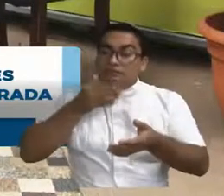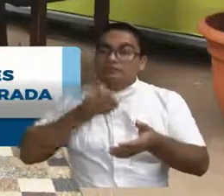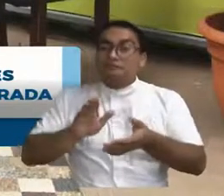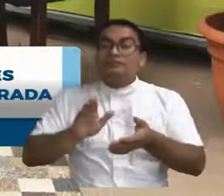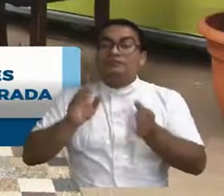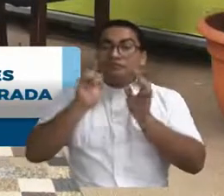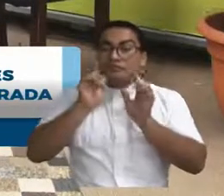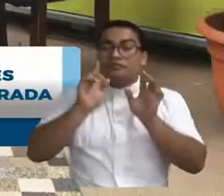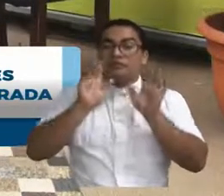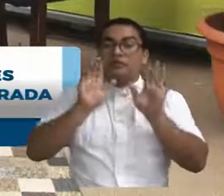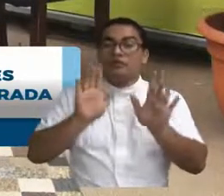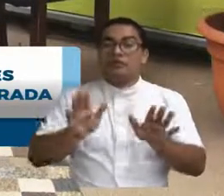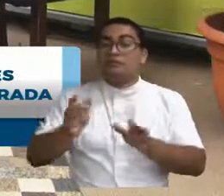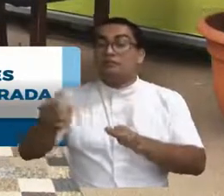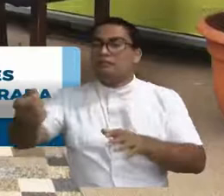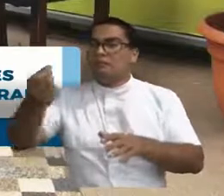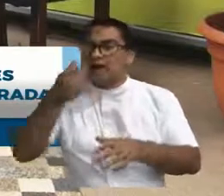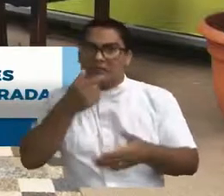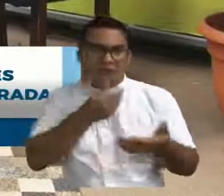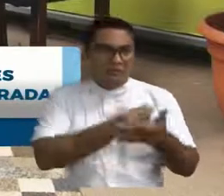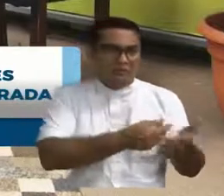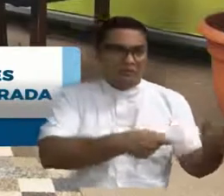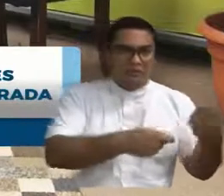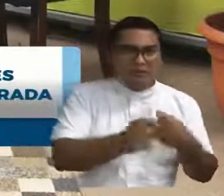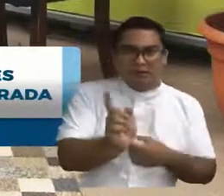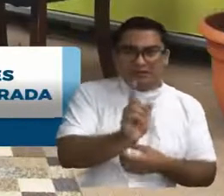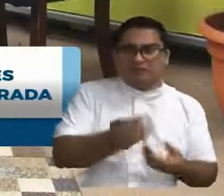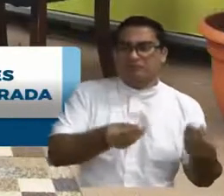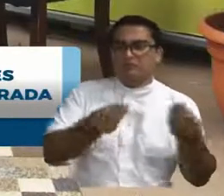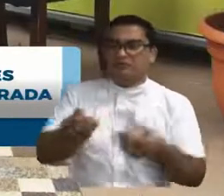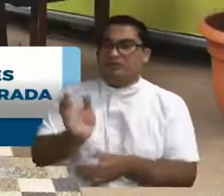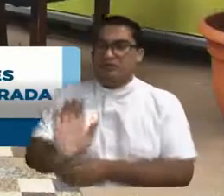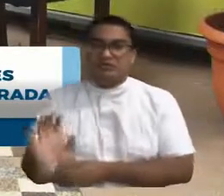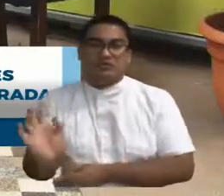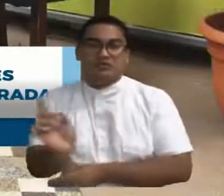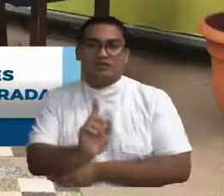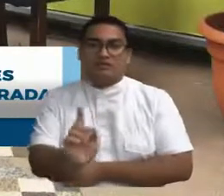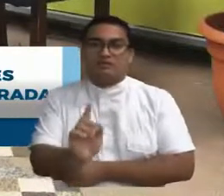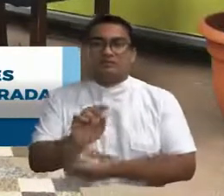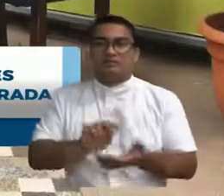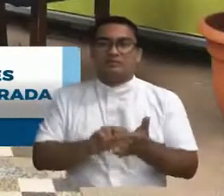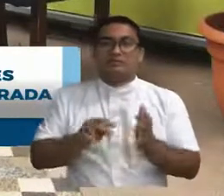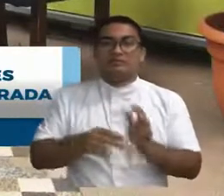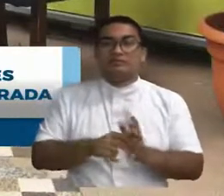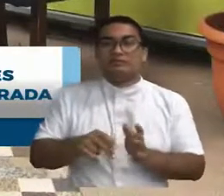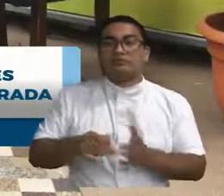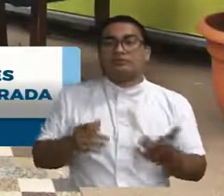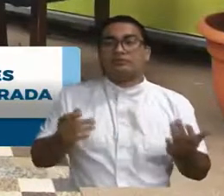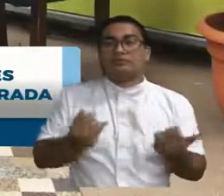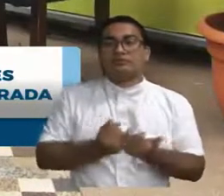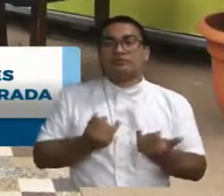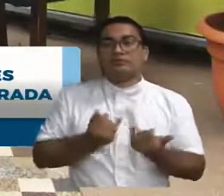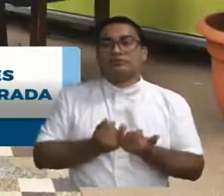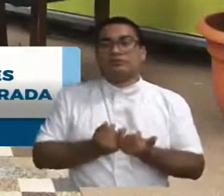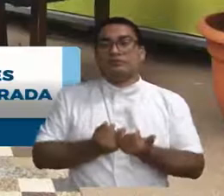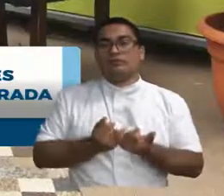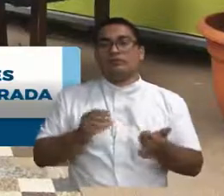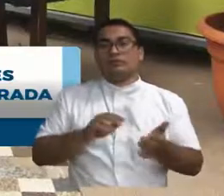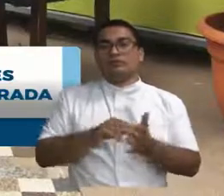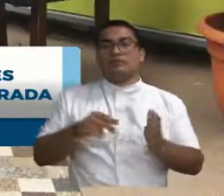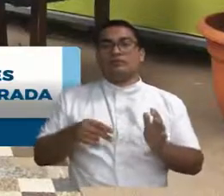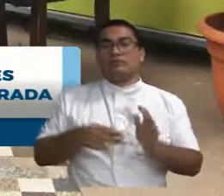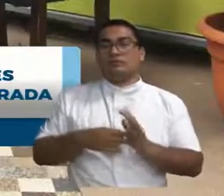tratamiento para los resfriados comunes, ni que le va a quitar la rinorrea, ni la salida de moco transparente, ni le va a cambiar el color a los